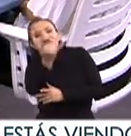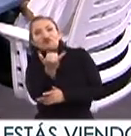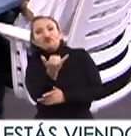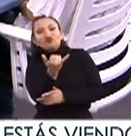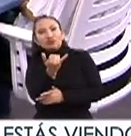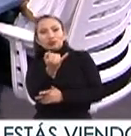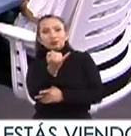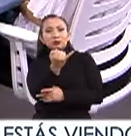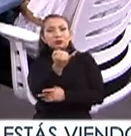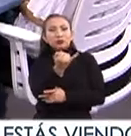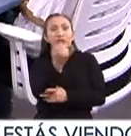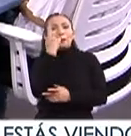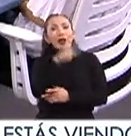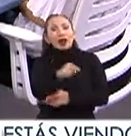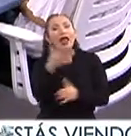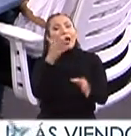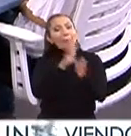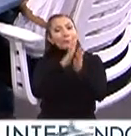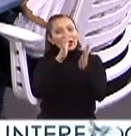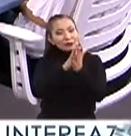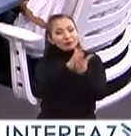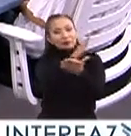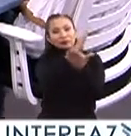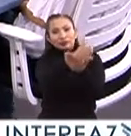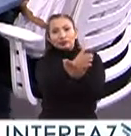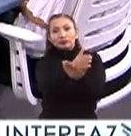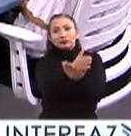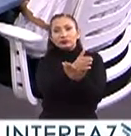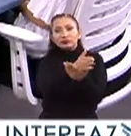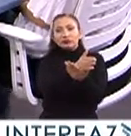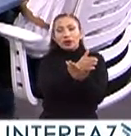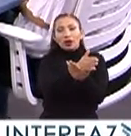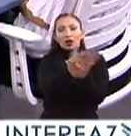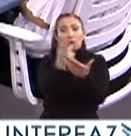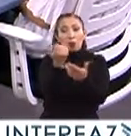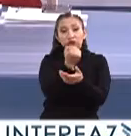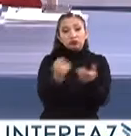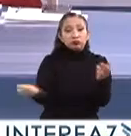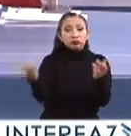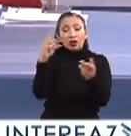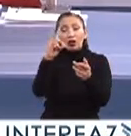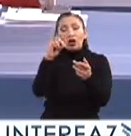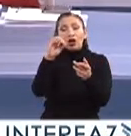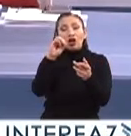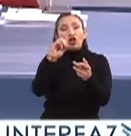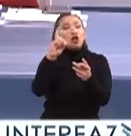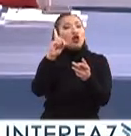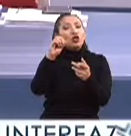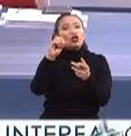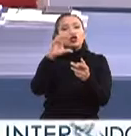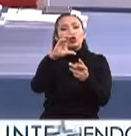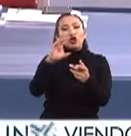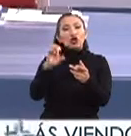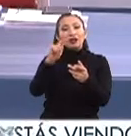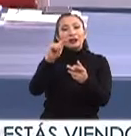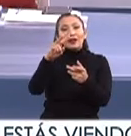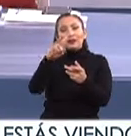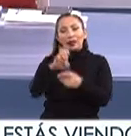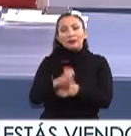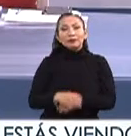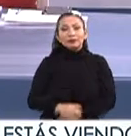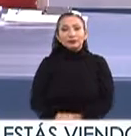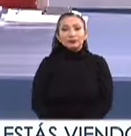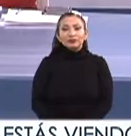además, pues para participar en este certamen tan importante que es Doc TV? Pues yo he